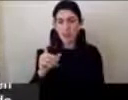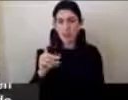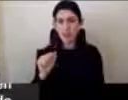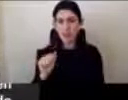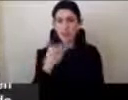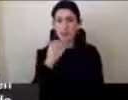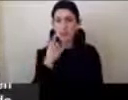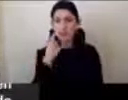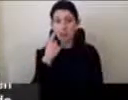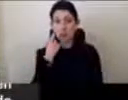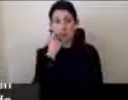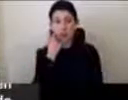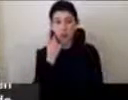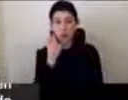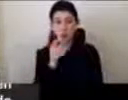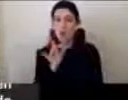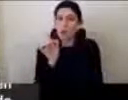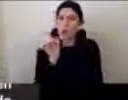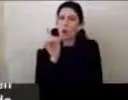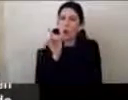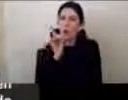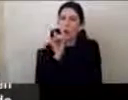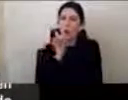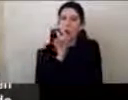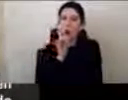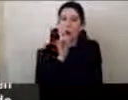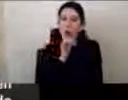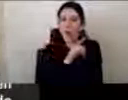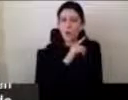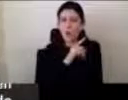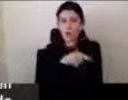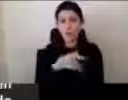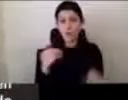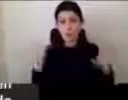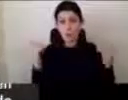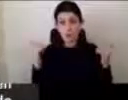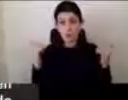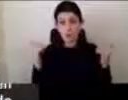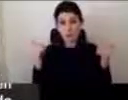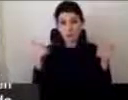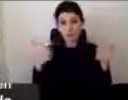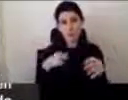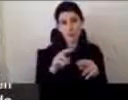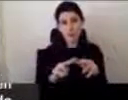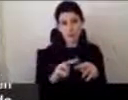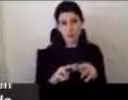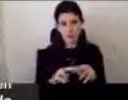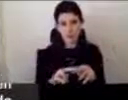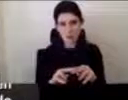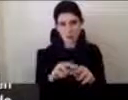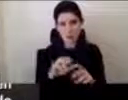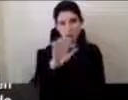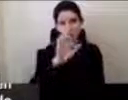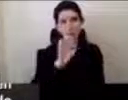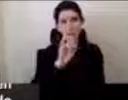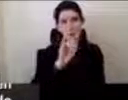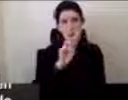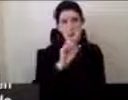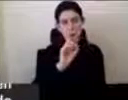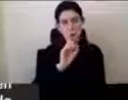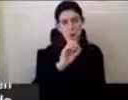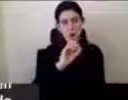Y la última recomendación en estos juegos de mesa que les voy a hacer es del género de los